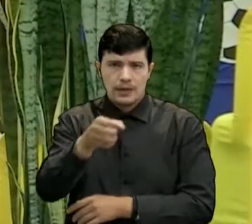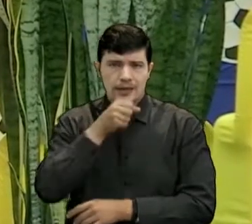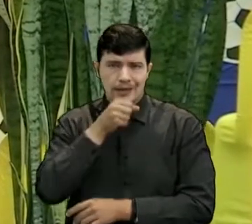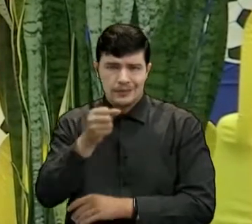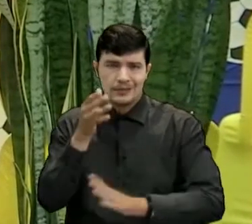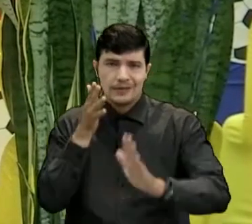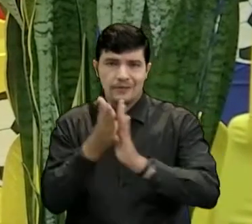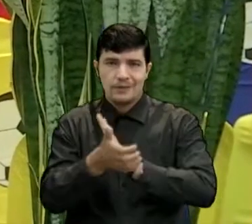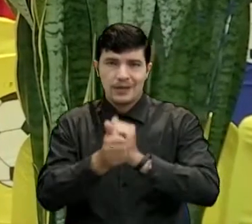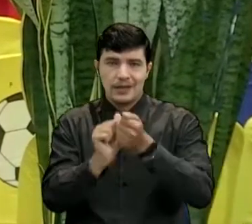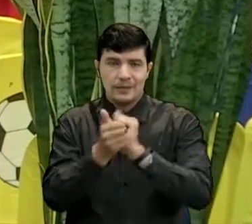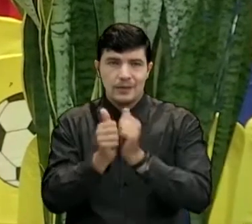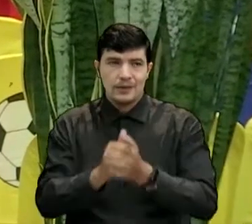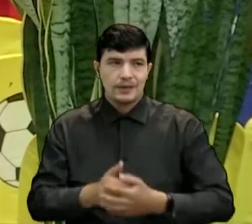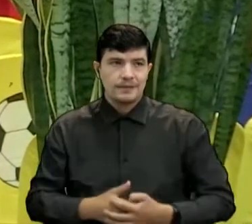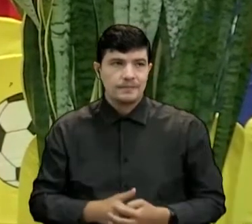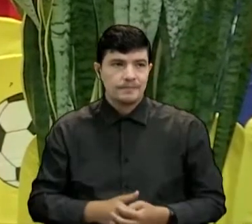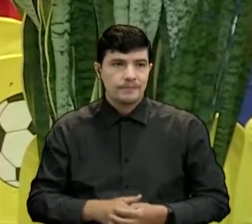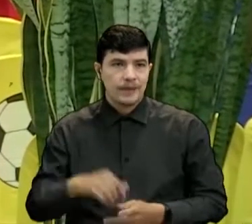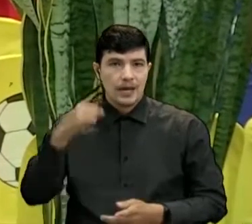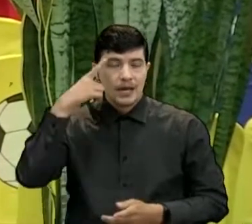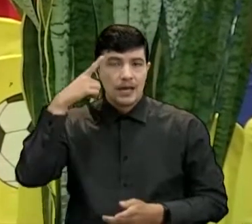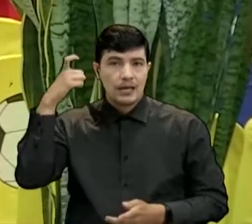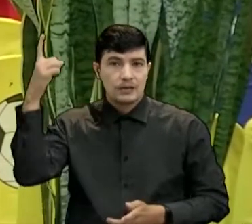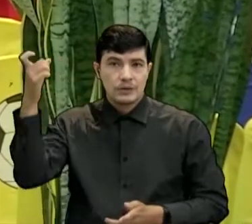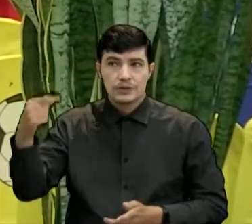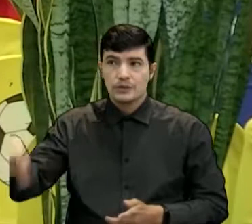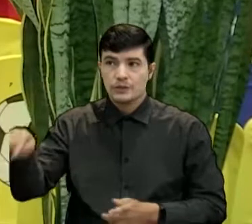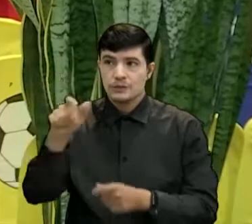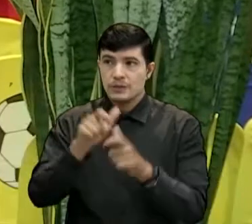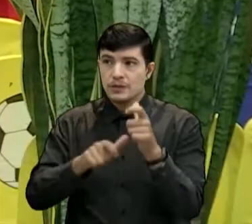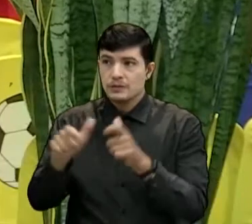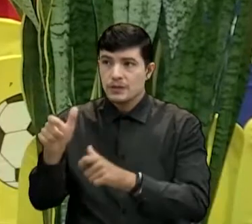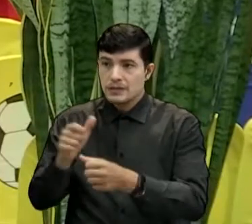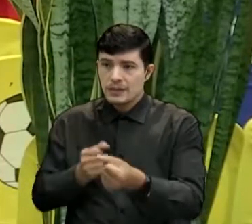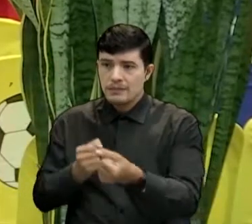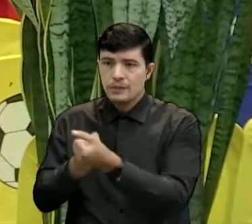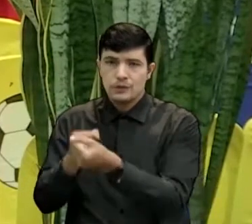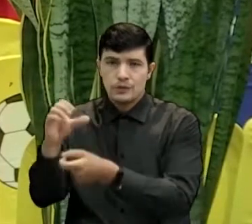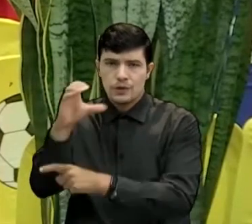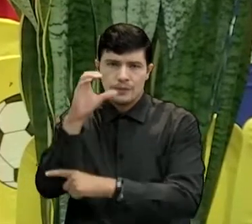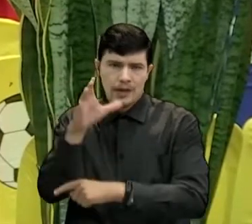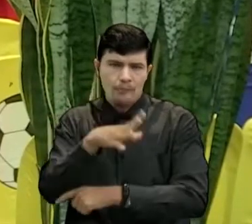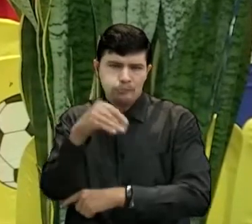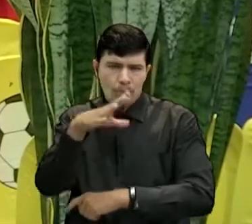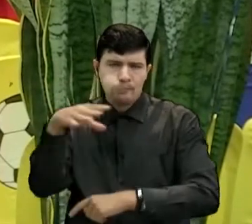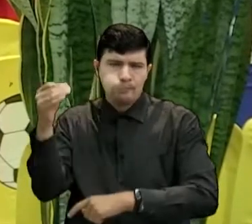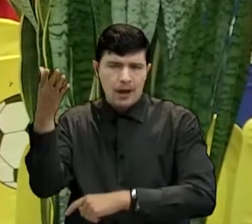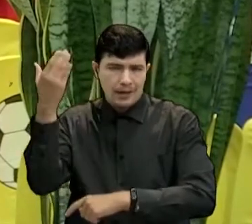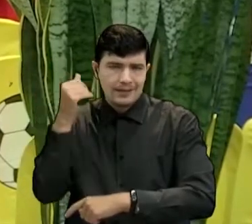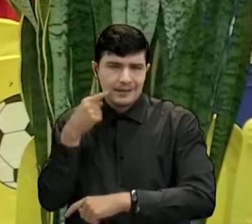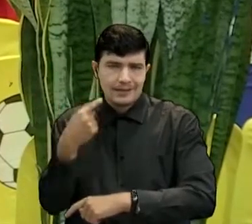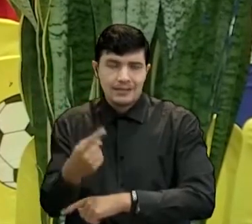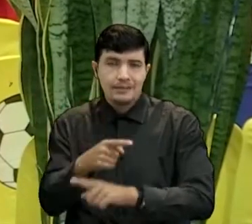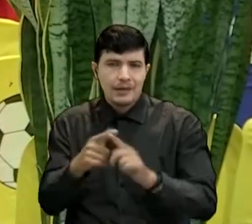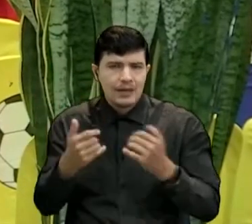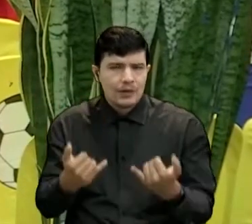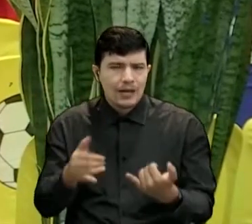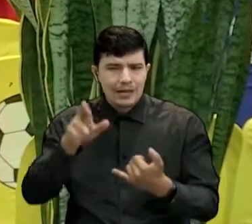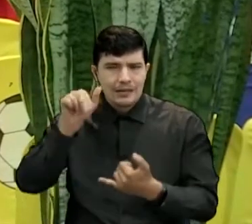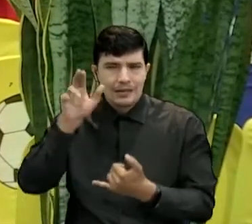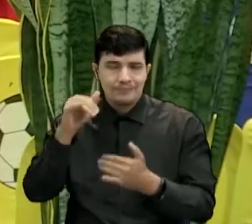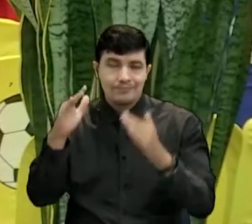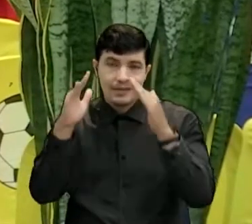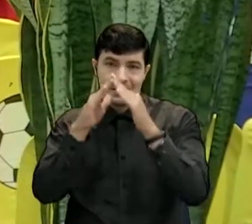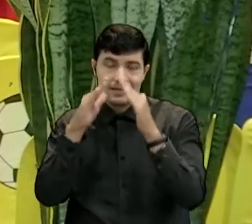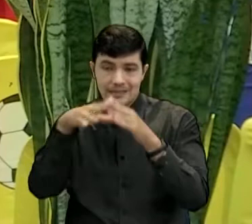La ilusión de los hinchas del combinado nacional es estar en el Campeonato Mundial de Qatar. Ya nos lo decía el Pulpo hace un rato, esta vez de manera extraña, teniendo que alentar al